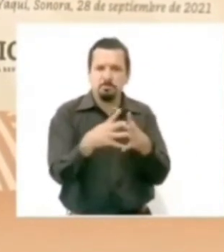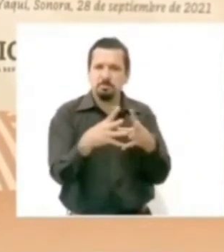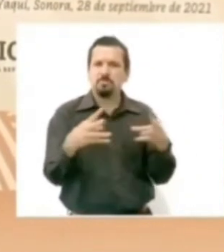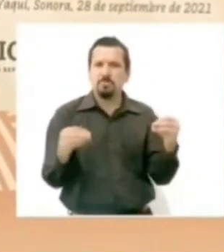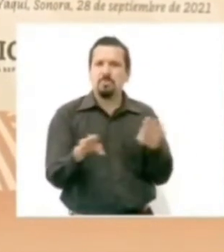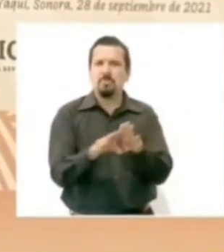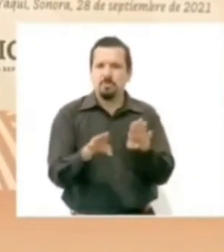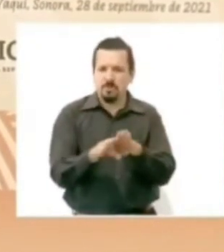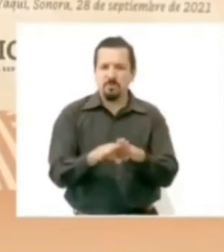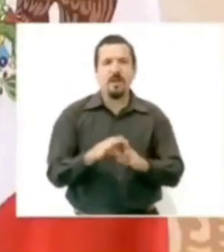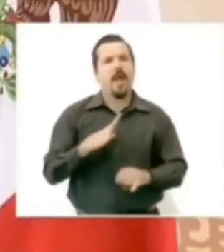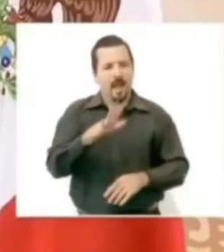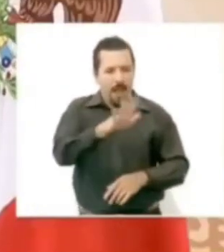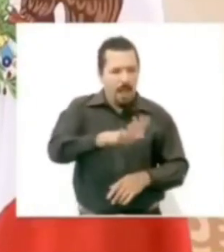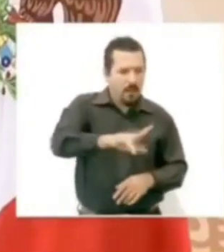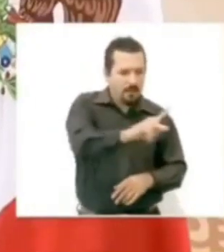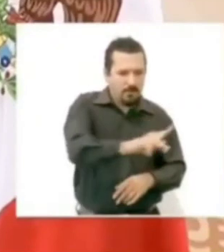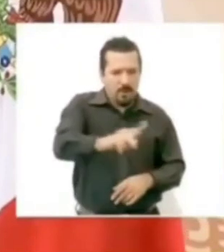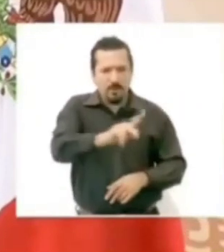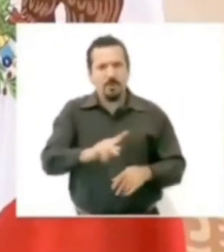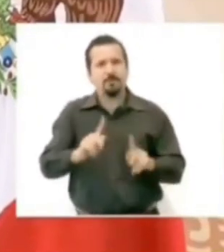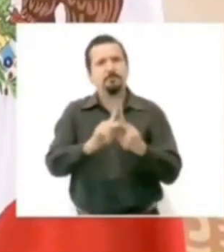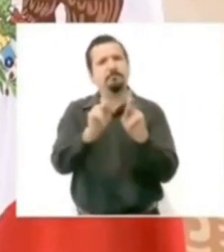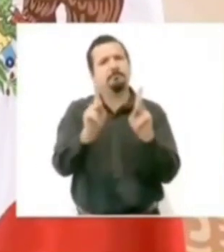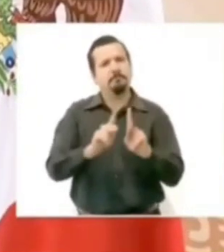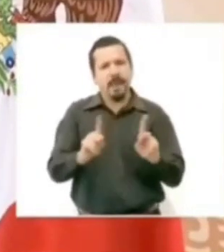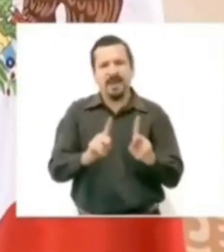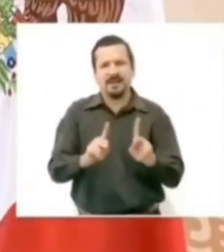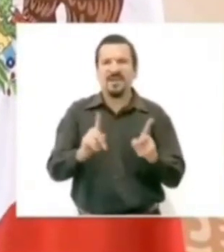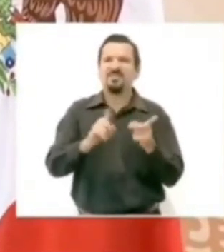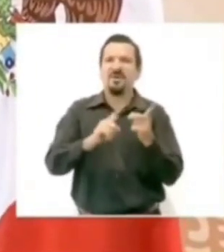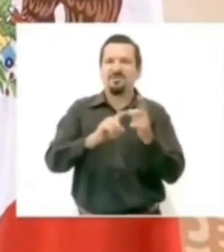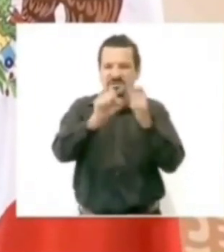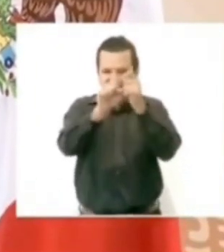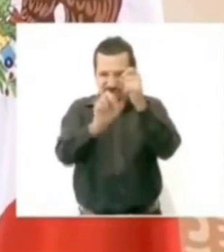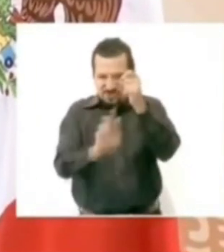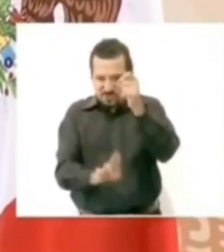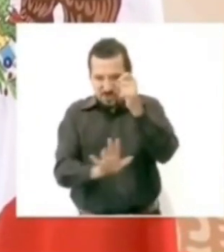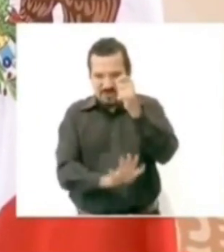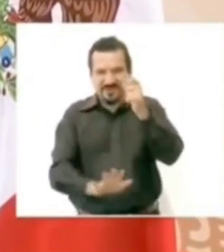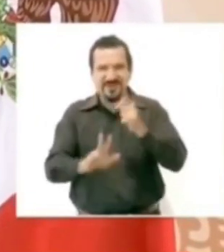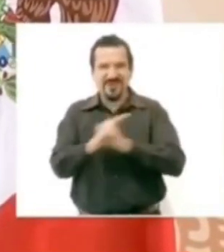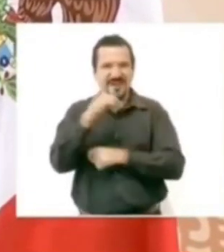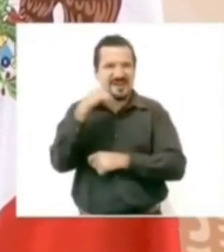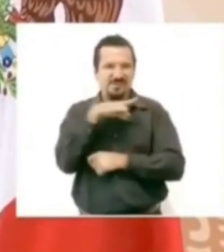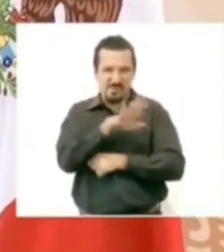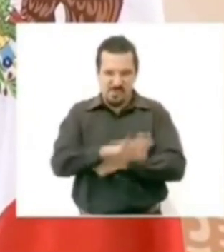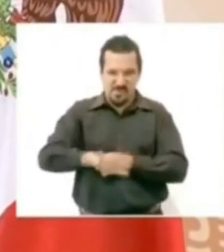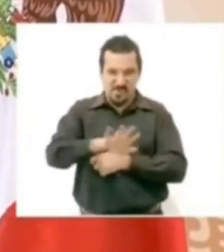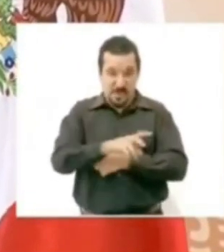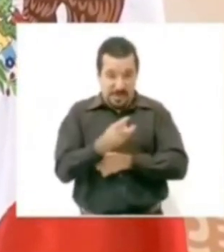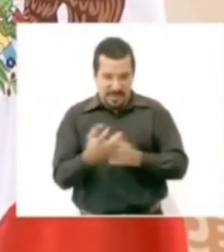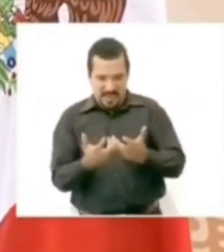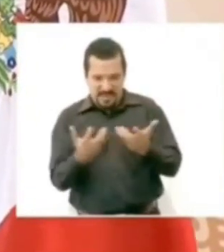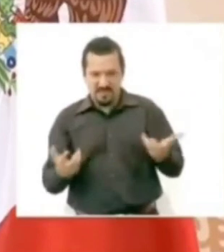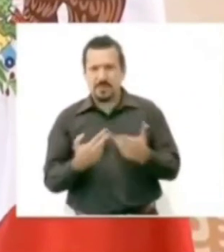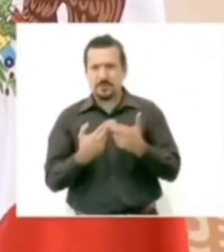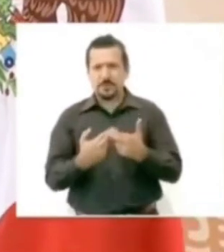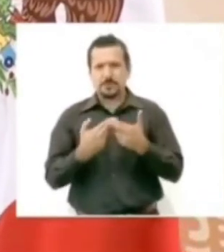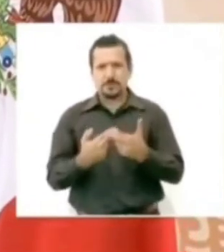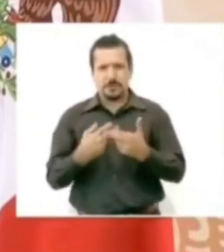lo que traería paz a los pueblos yaquis y en la región sur del estado, con lo que esta rica zona de tierras fértiles y